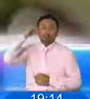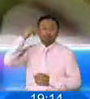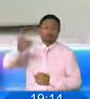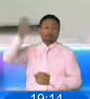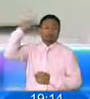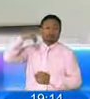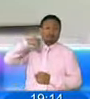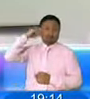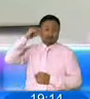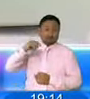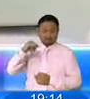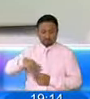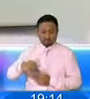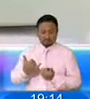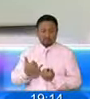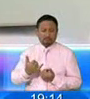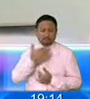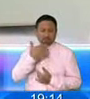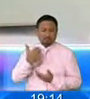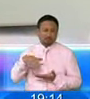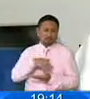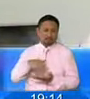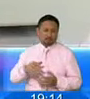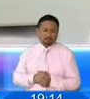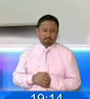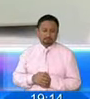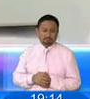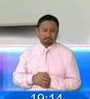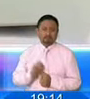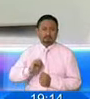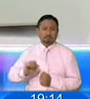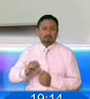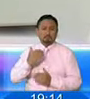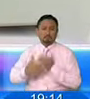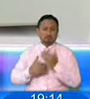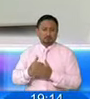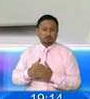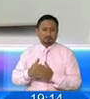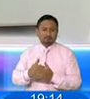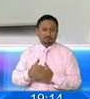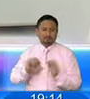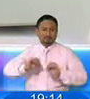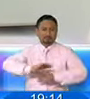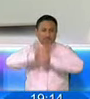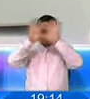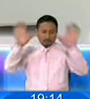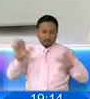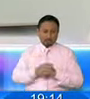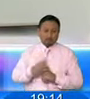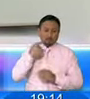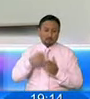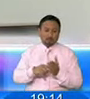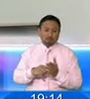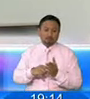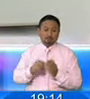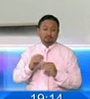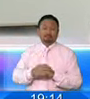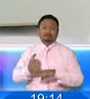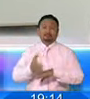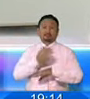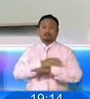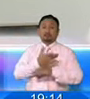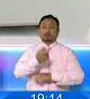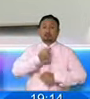Rafael Correa. Menos, yo diría, oscuro que el que hacen, por ejemplo, vendiendo